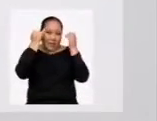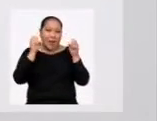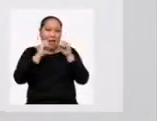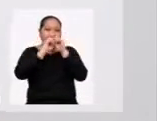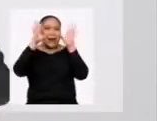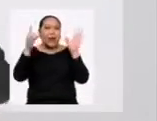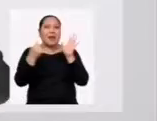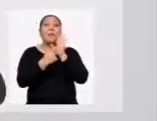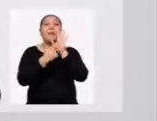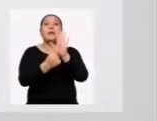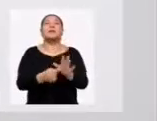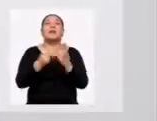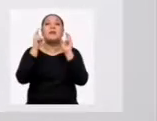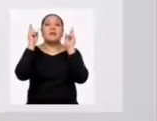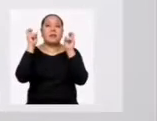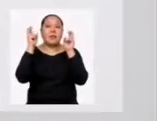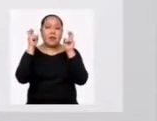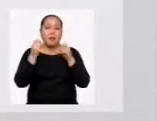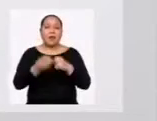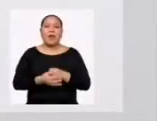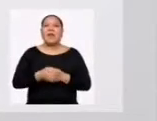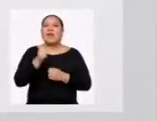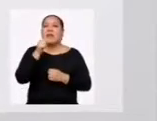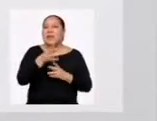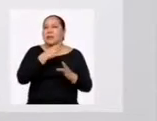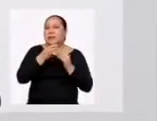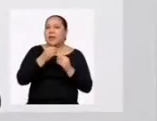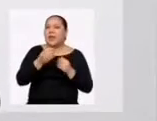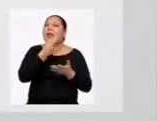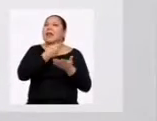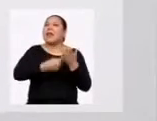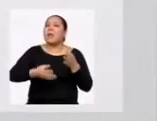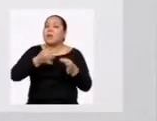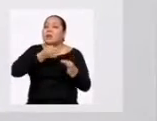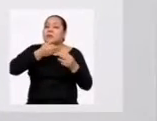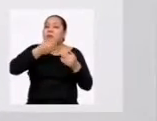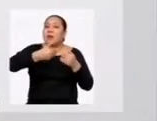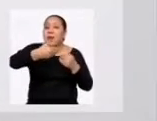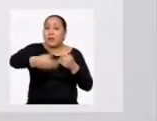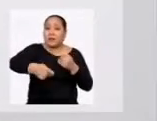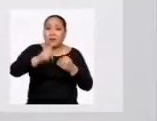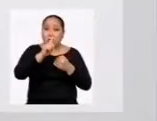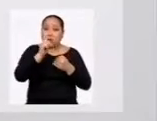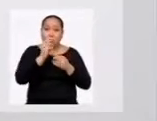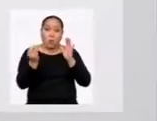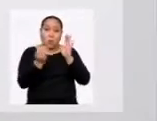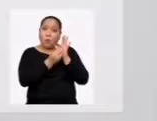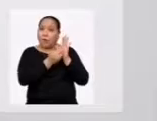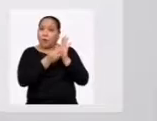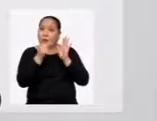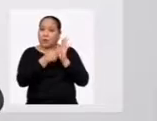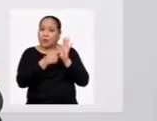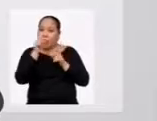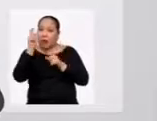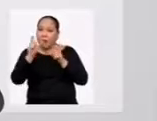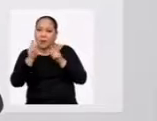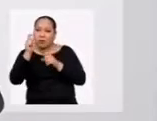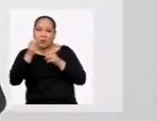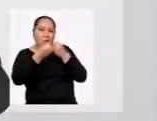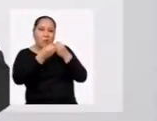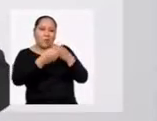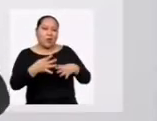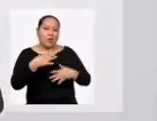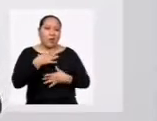presente el tema y otra que anticipe el desarrollo del cuerpo. Si tú no anticipas, tu público lector puede perder